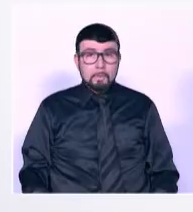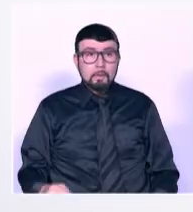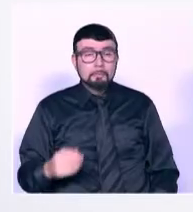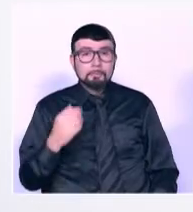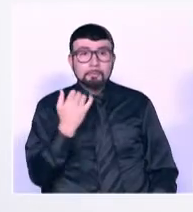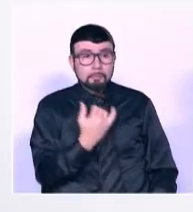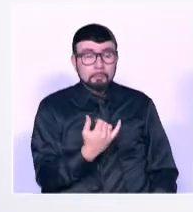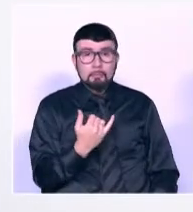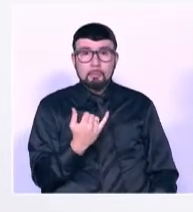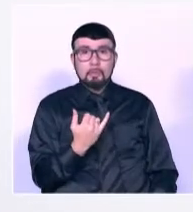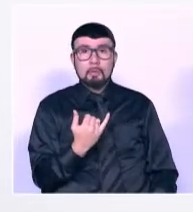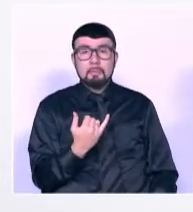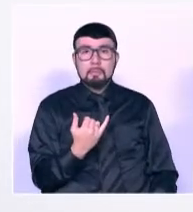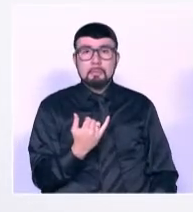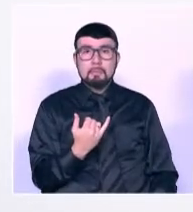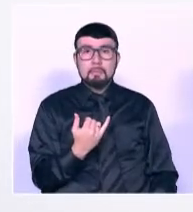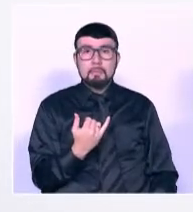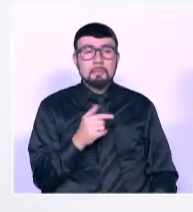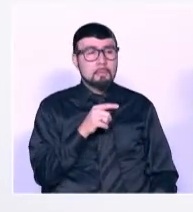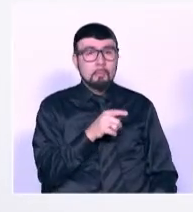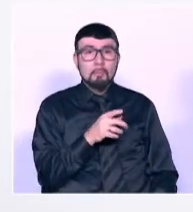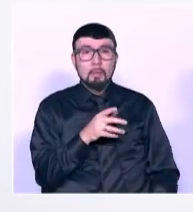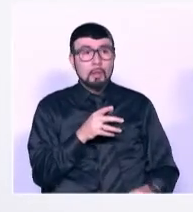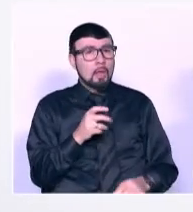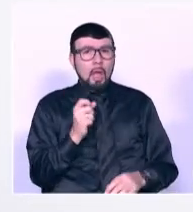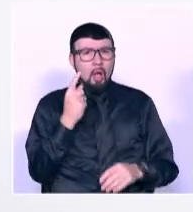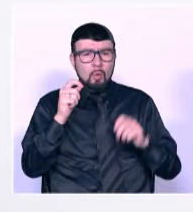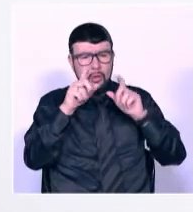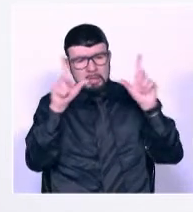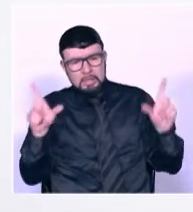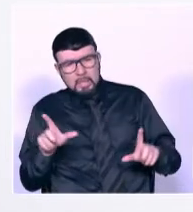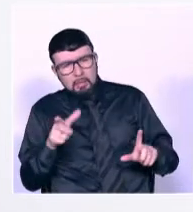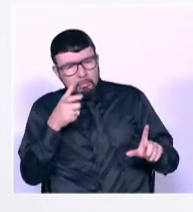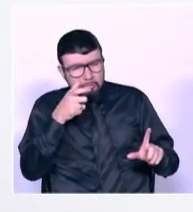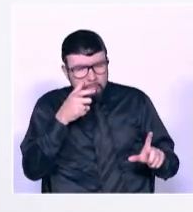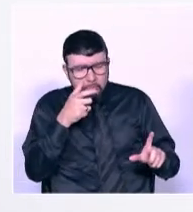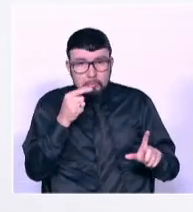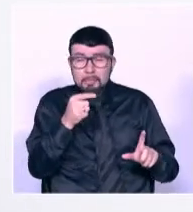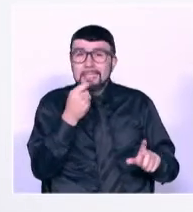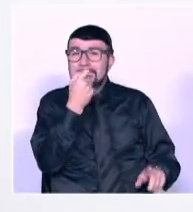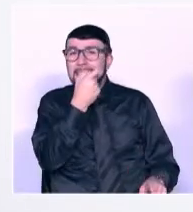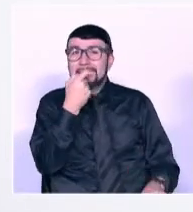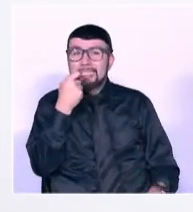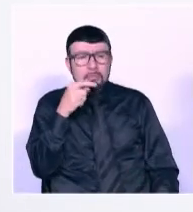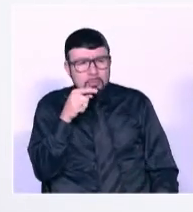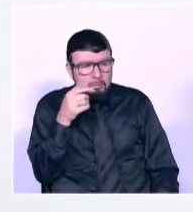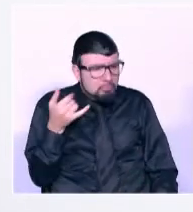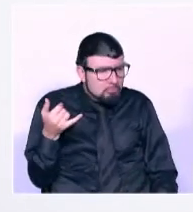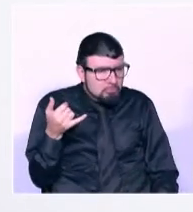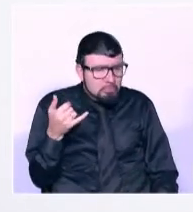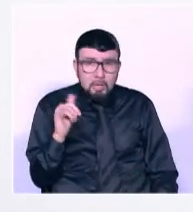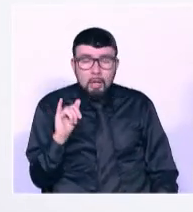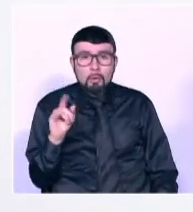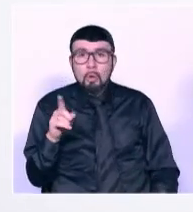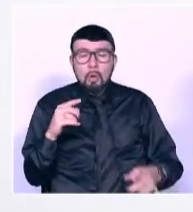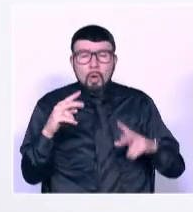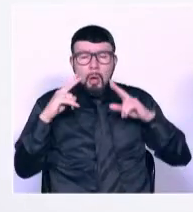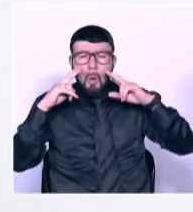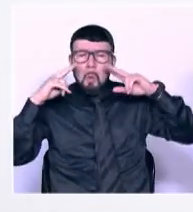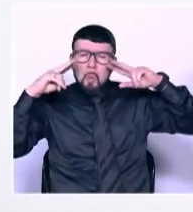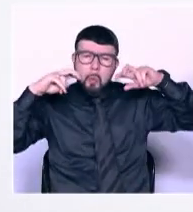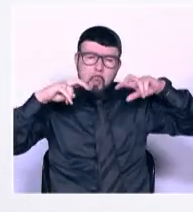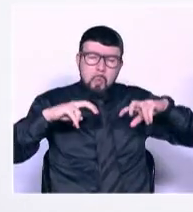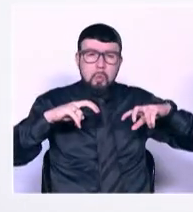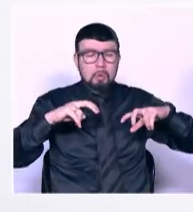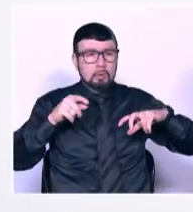un examen, debemos no solamente mirar los dientes, sino hacer una auscultación, o sea,